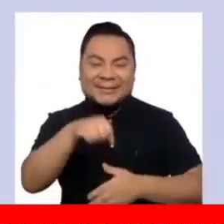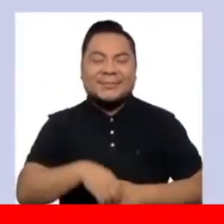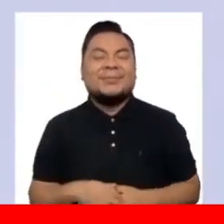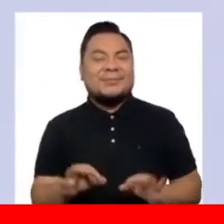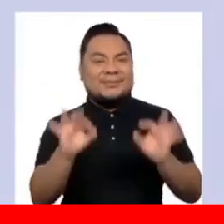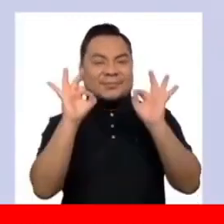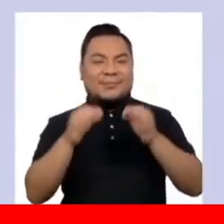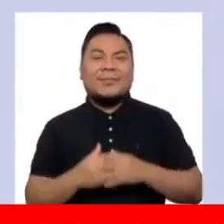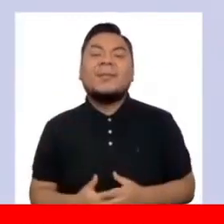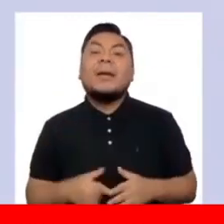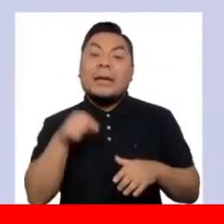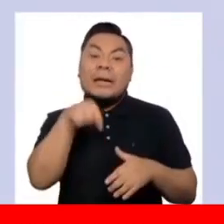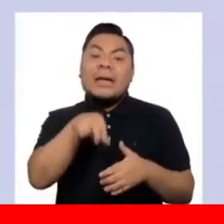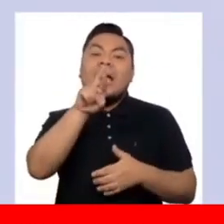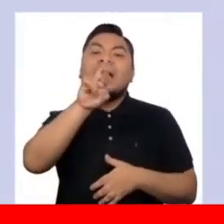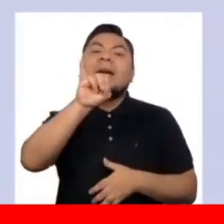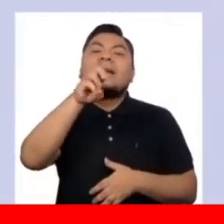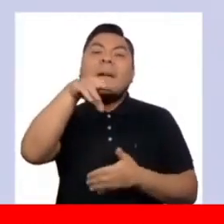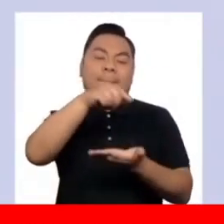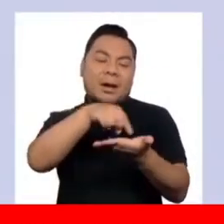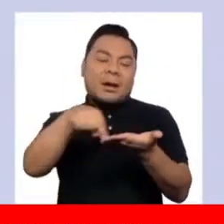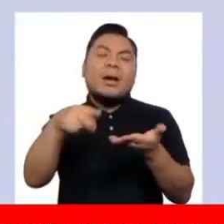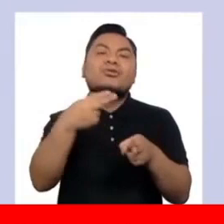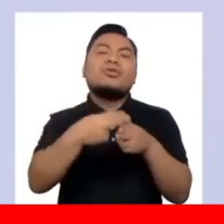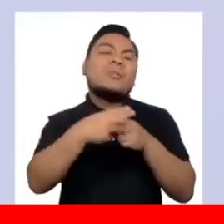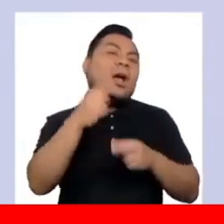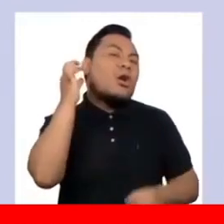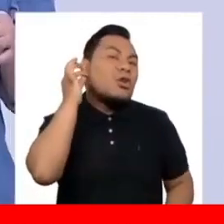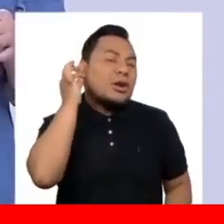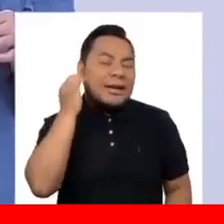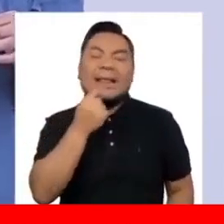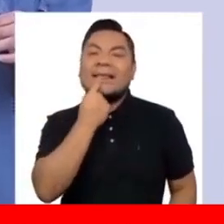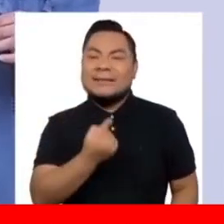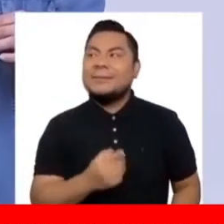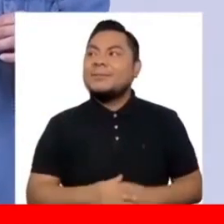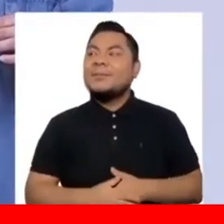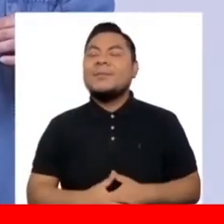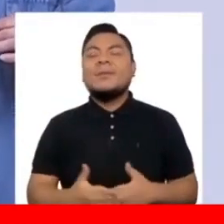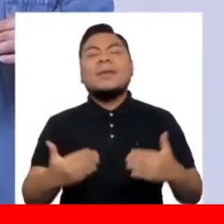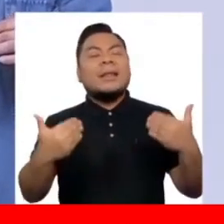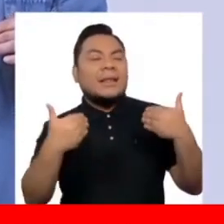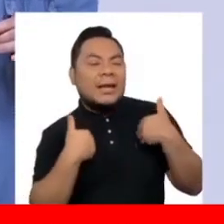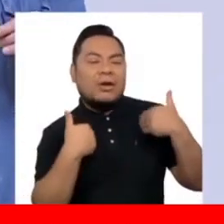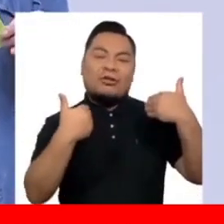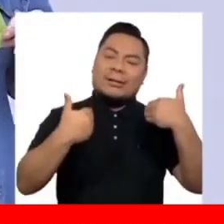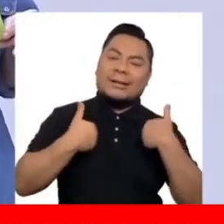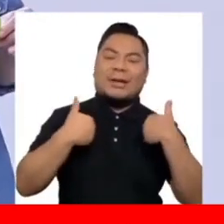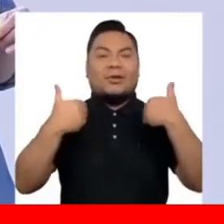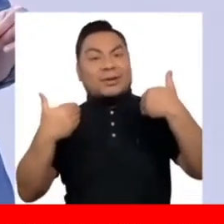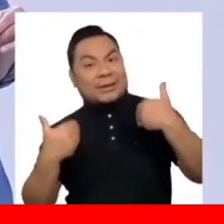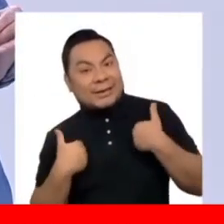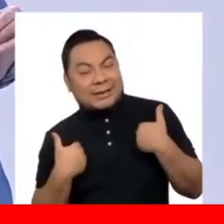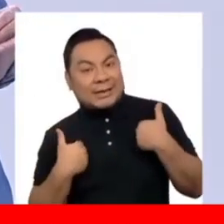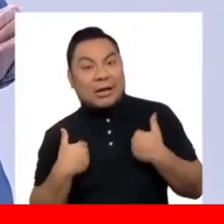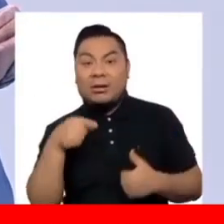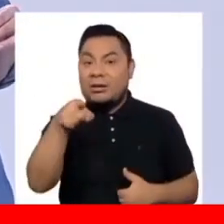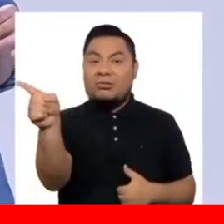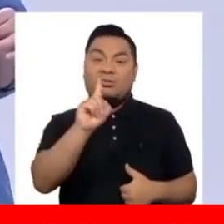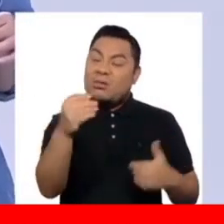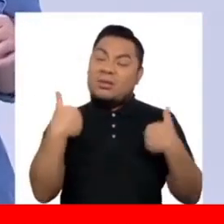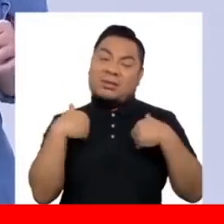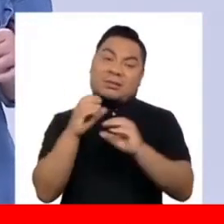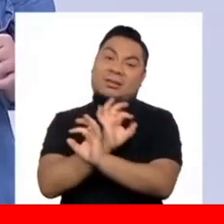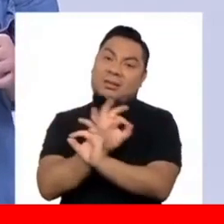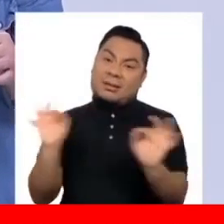¡Excelente! Esta rima se llama Las Ovejas y dice así. Tengo, tengo, tengo. Tú no tienes